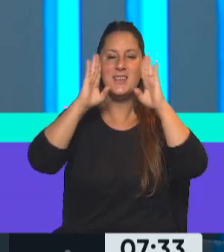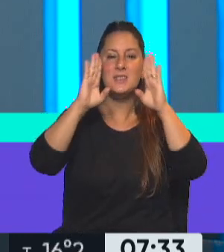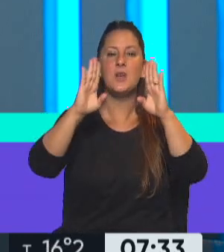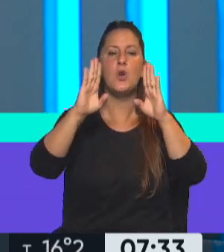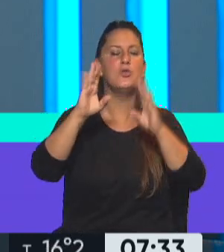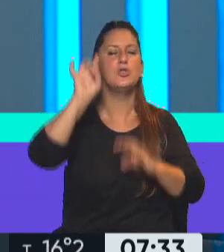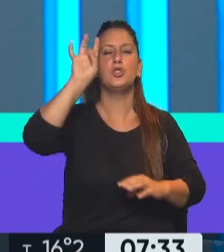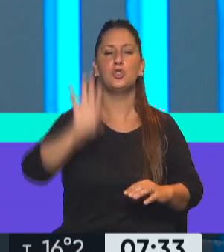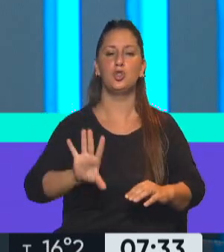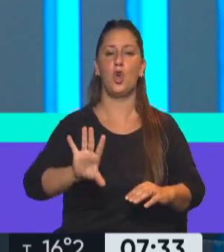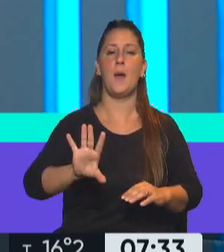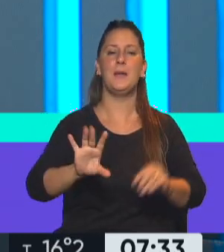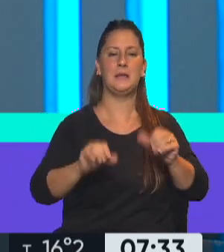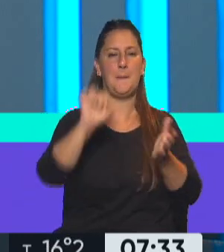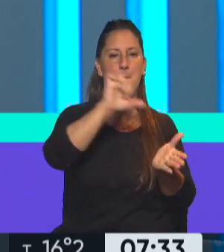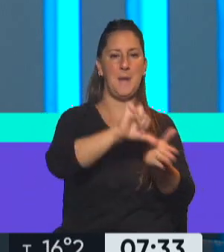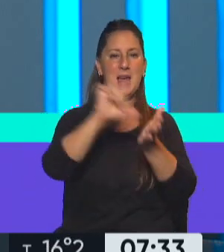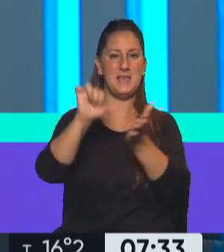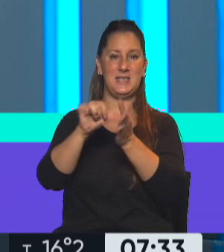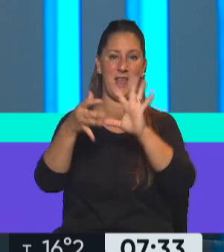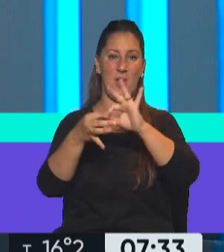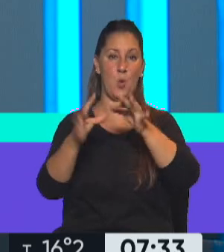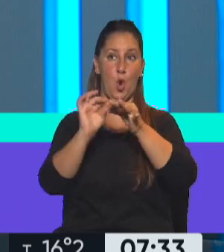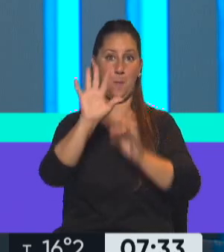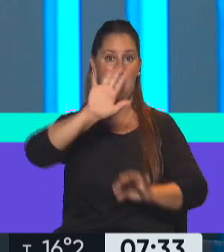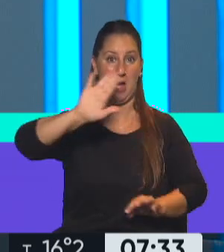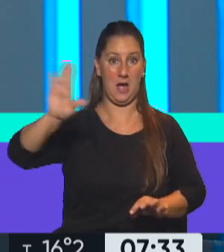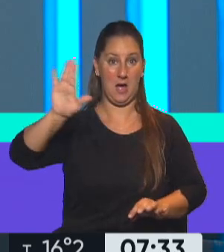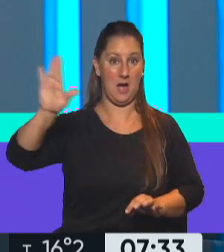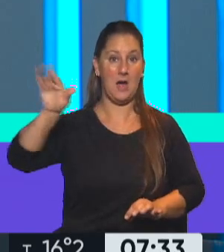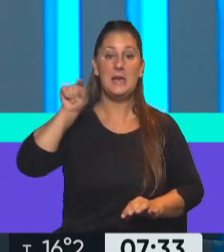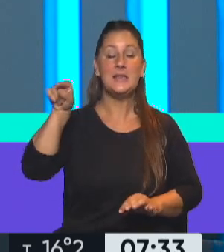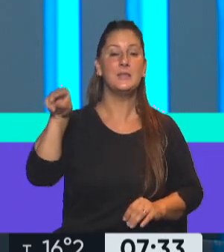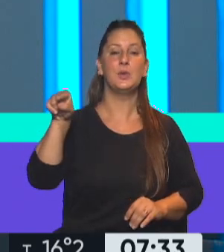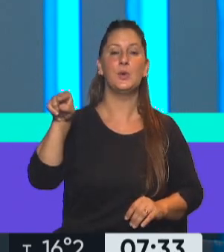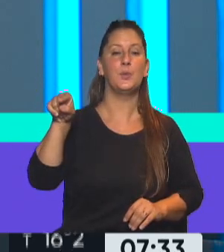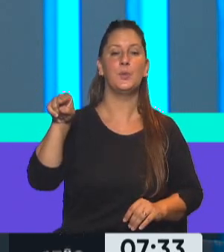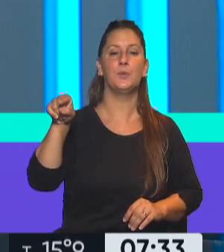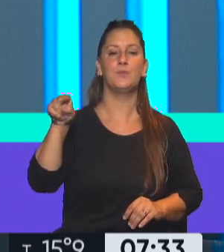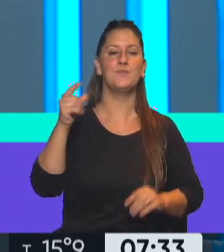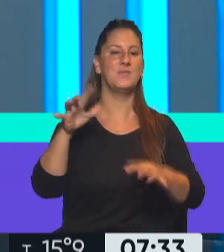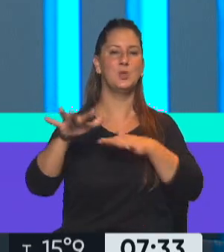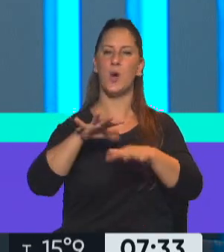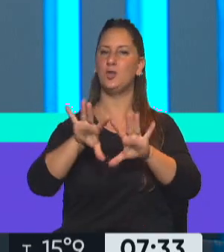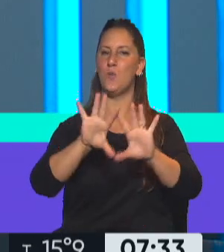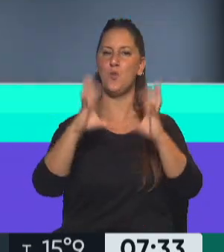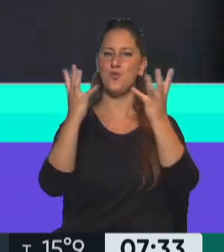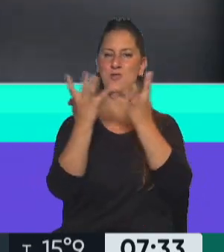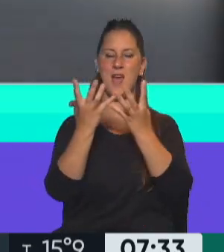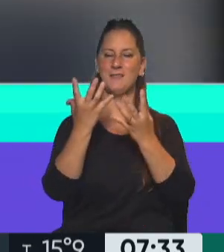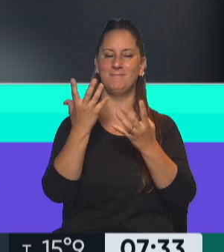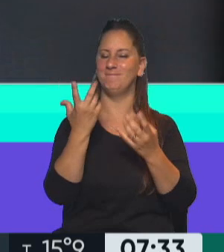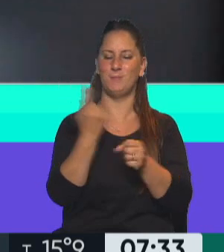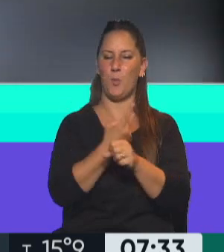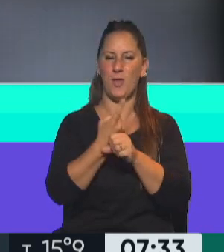enfocarnos únicamente en un par de países de Europa Occidental, esto no nos da todo el cuadro del mundo. Y en realidad